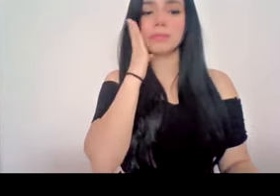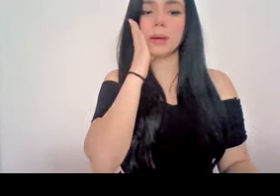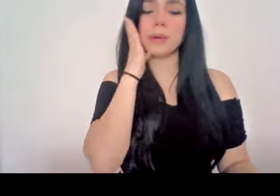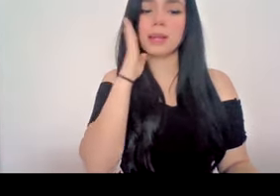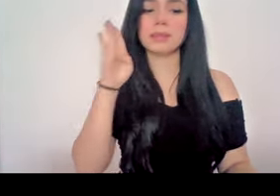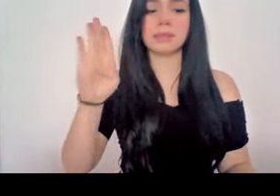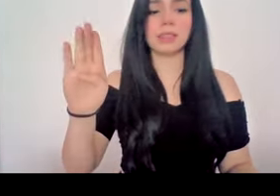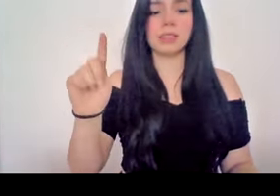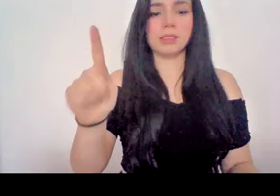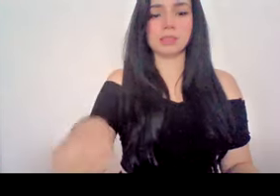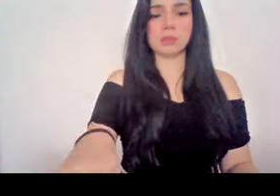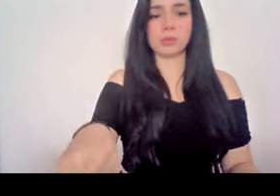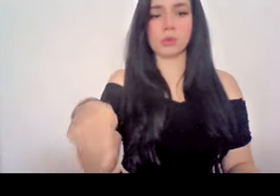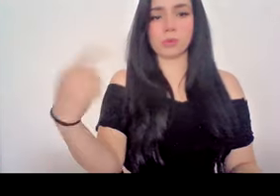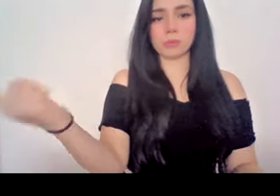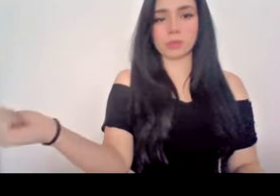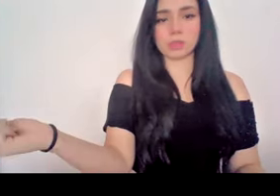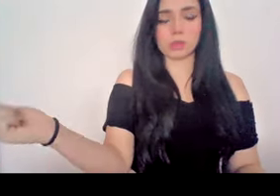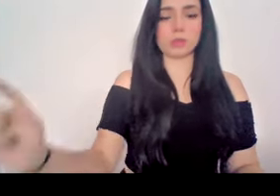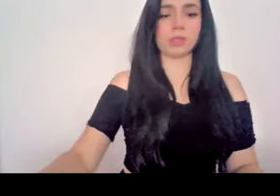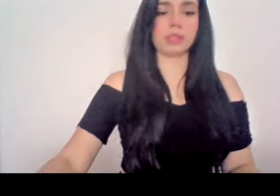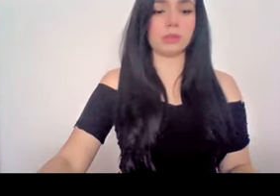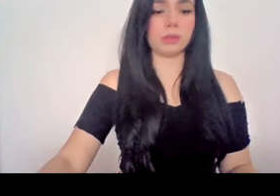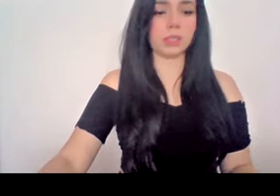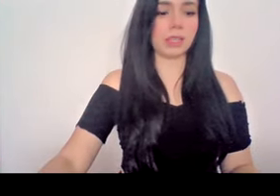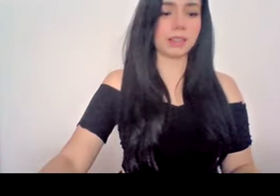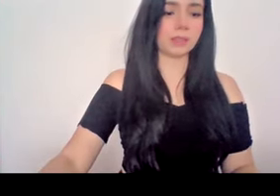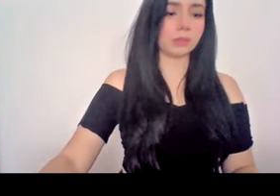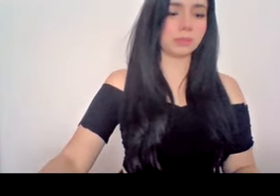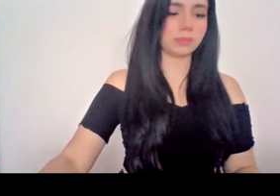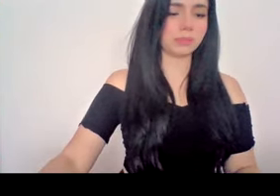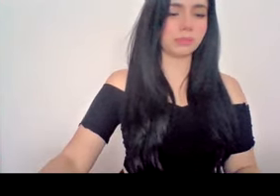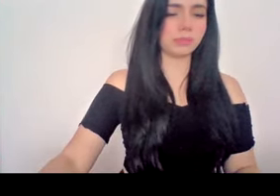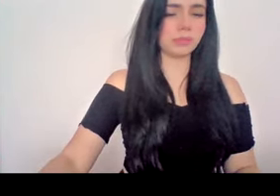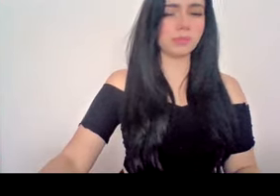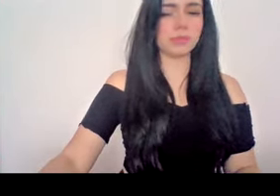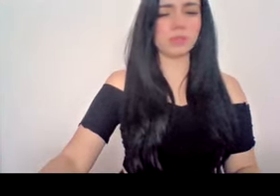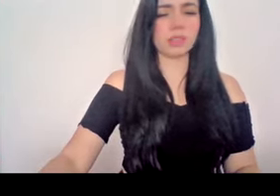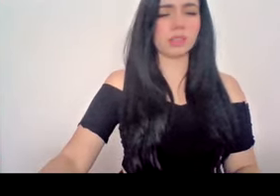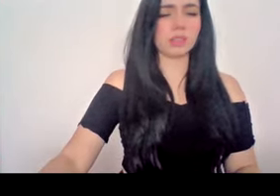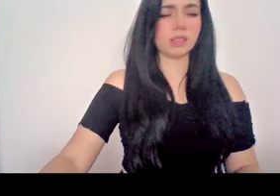¿Ya? Mamá, tuyo, de otro. Es hijastro.